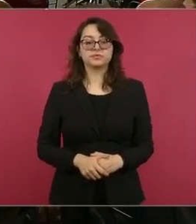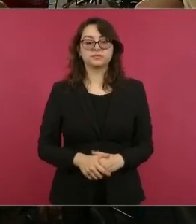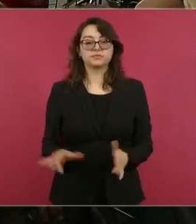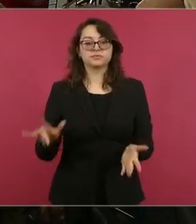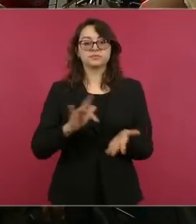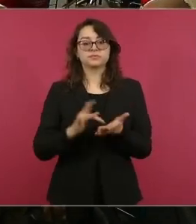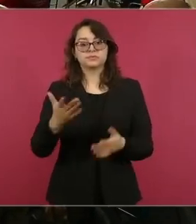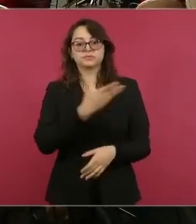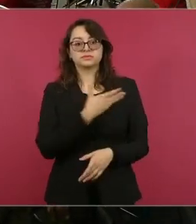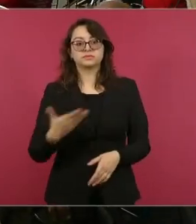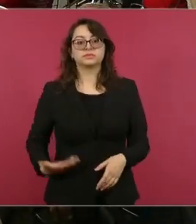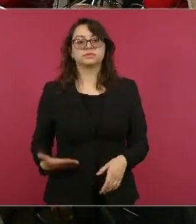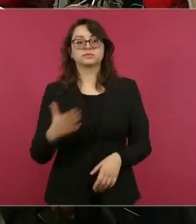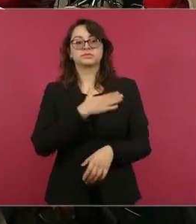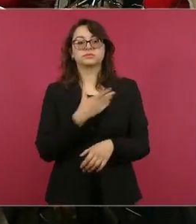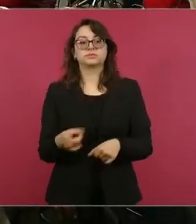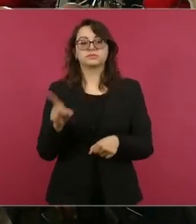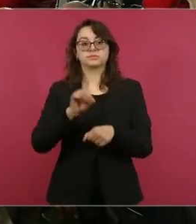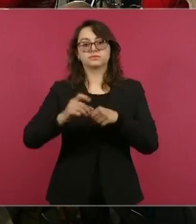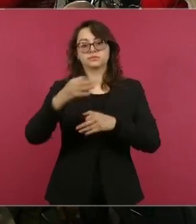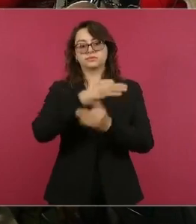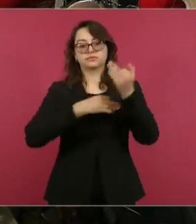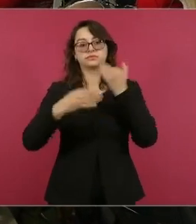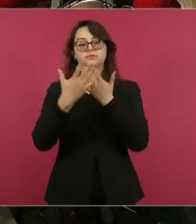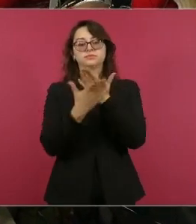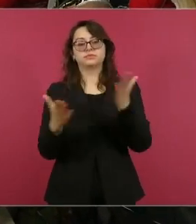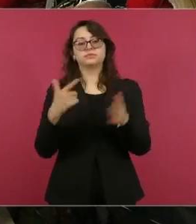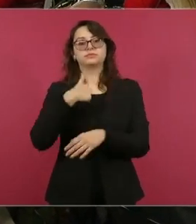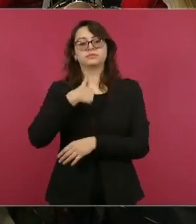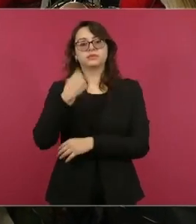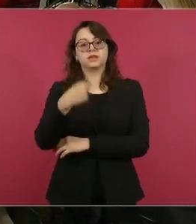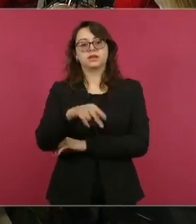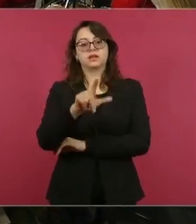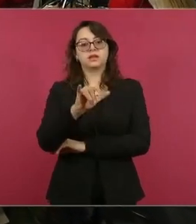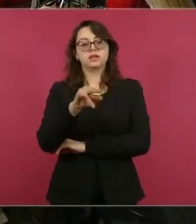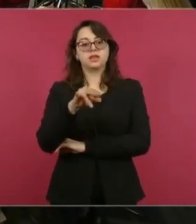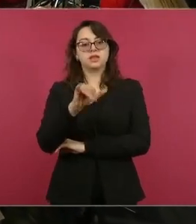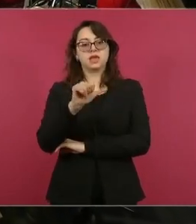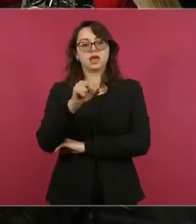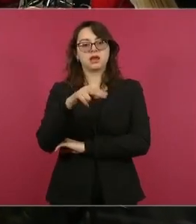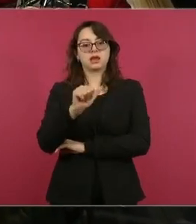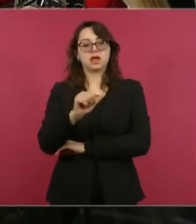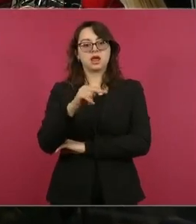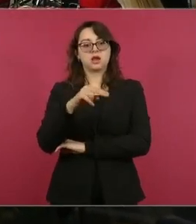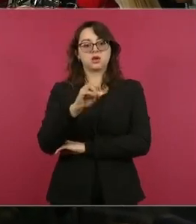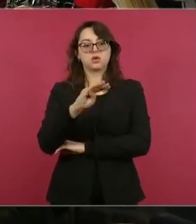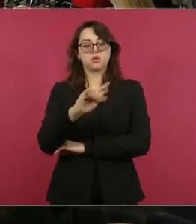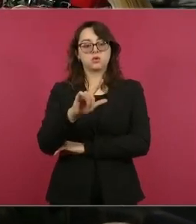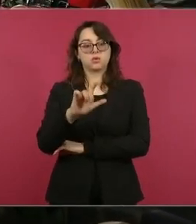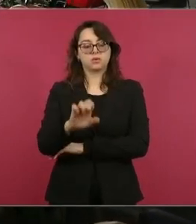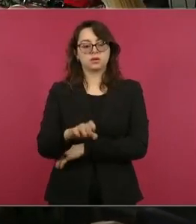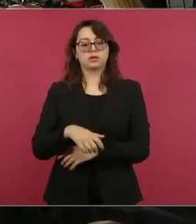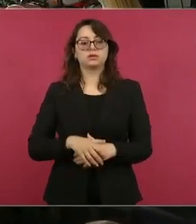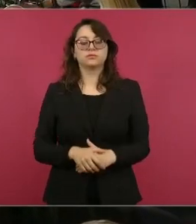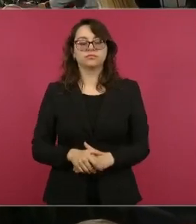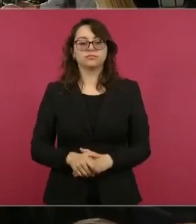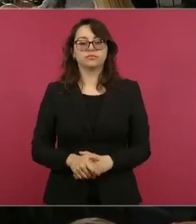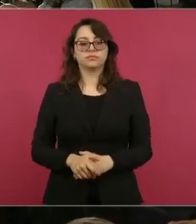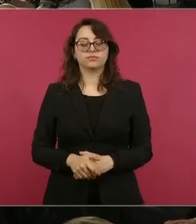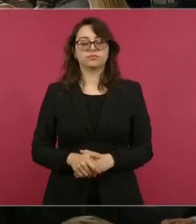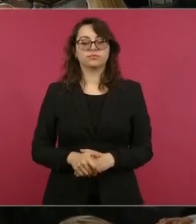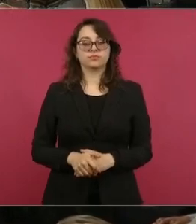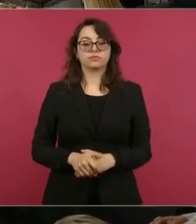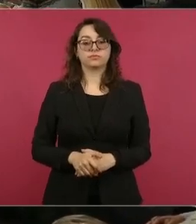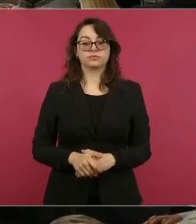Gracias, presidente. Muy buenos días a todas y a todos. Liliana Noble, de Pulso Saludable. Señor presidente, ayer se autorizó